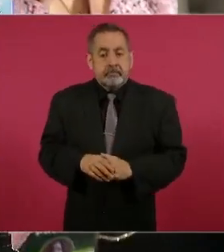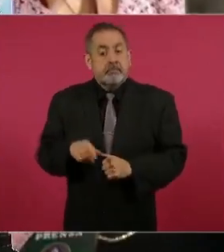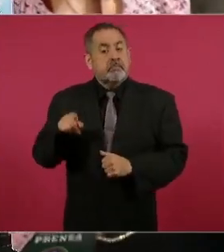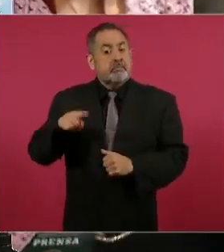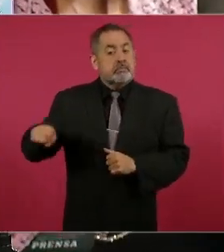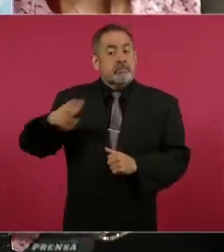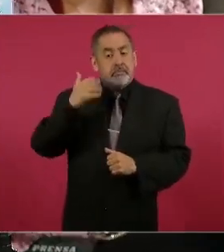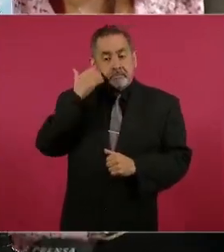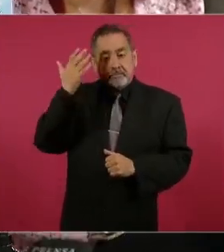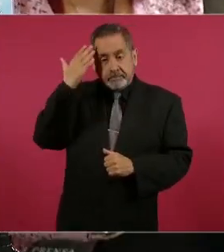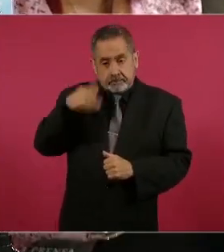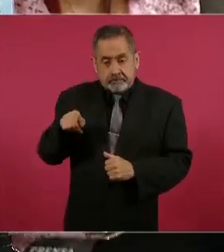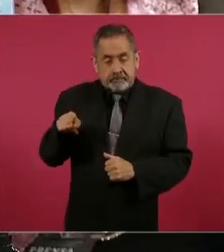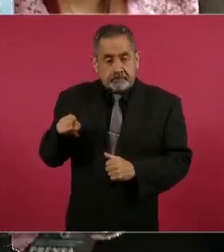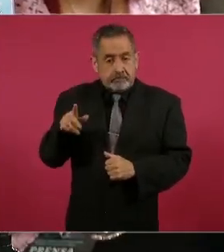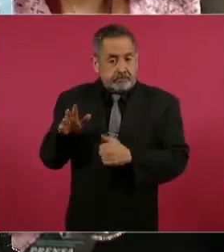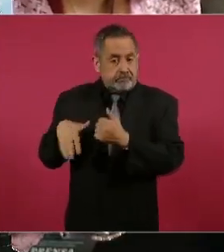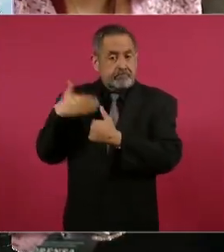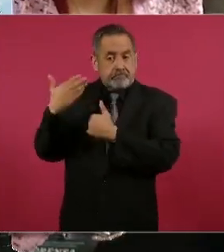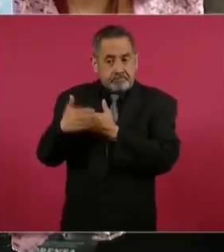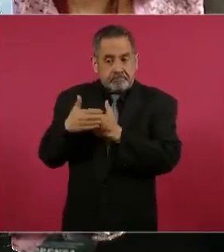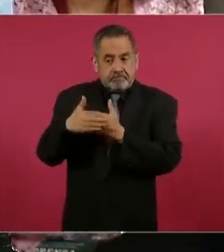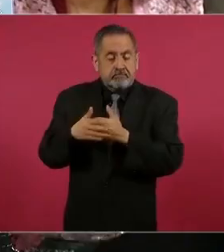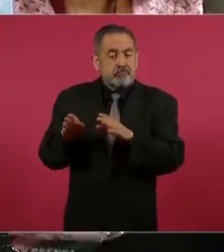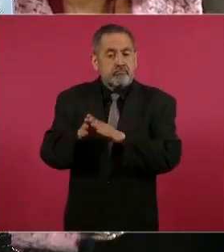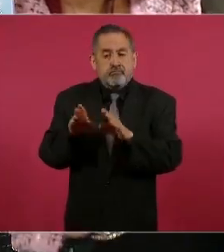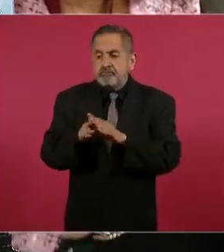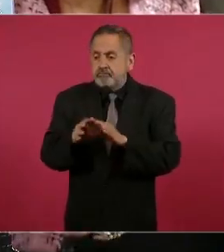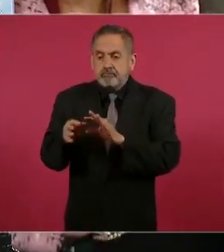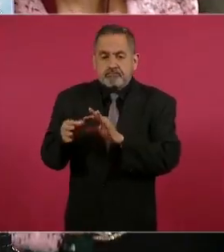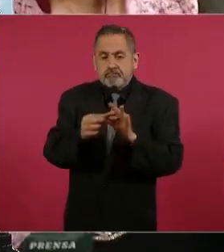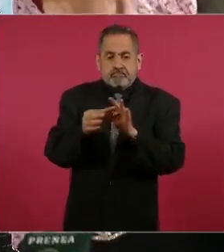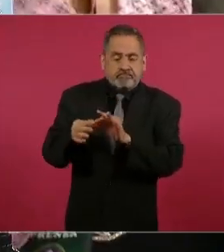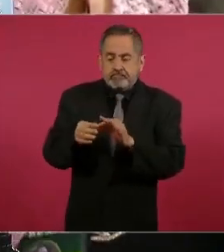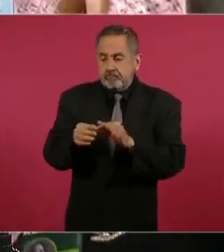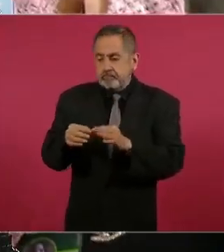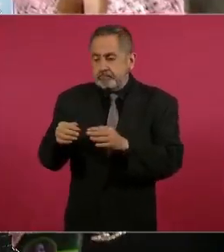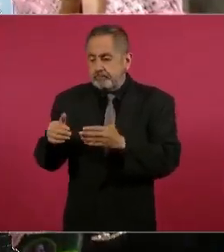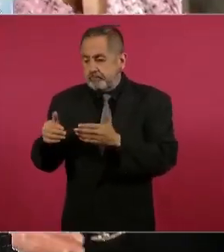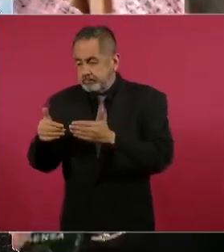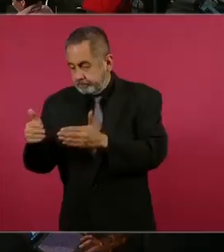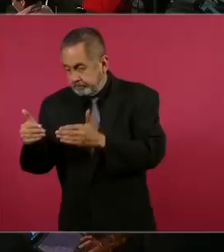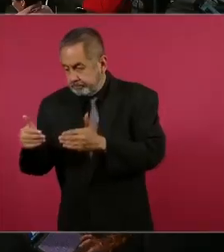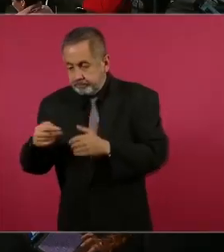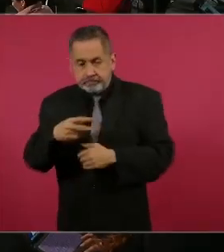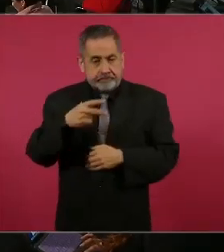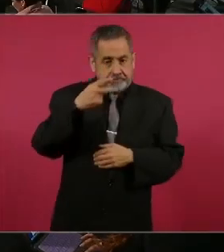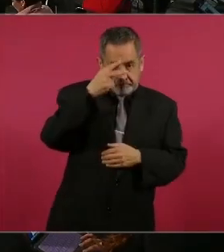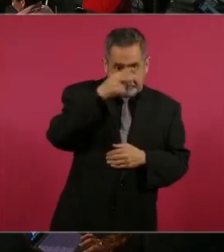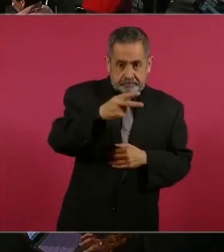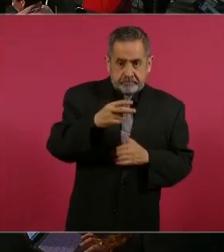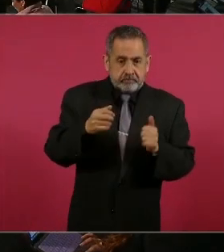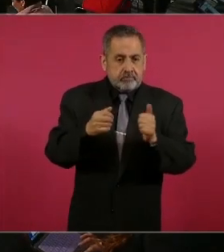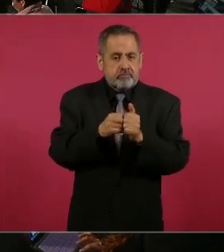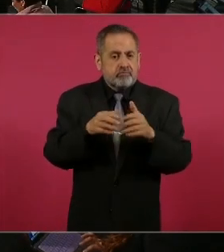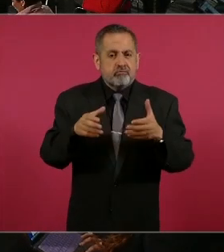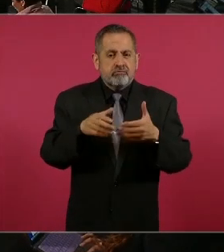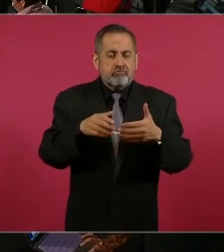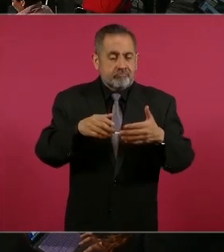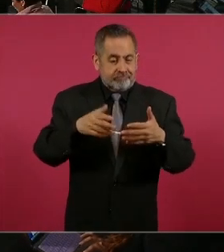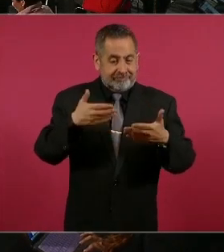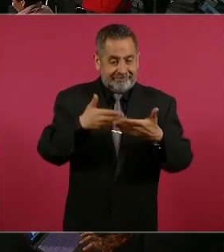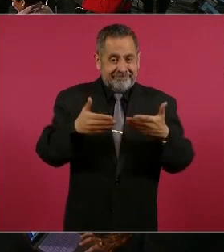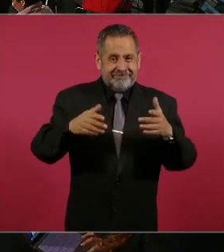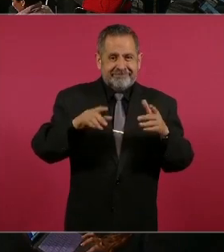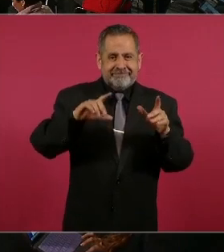quieren saber si va a haber algún tipo de relación económica, comercial, laboral entre México con el interoceánico y